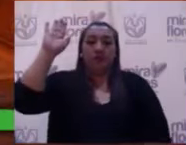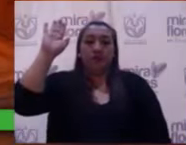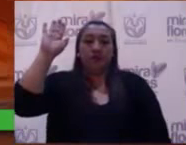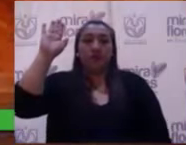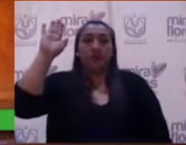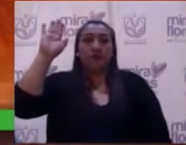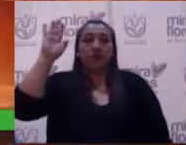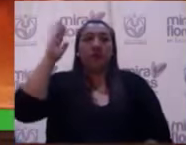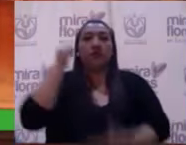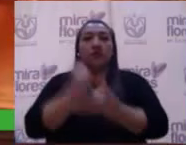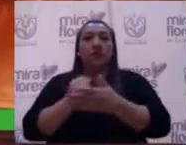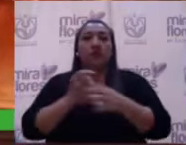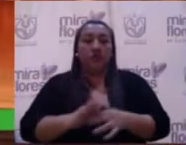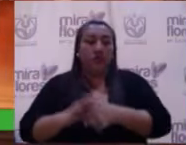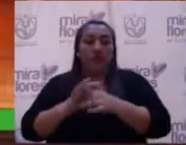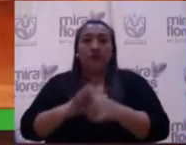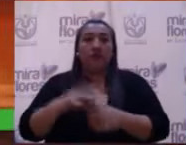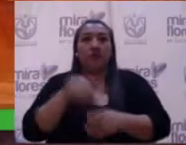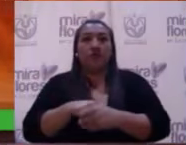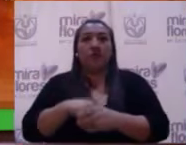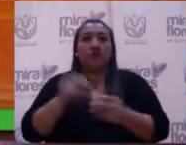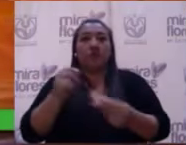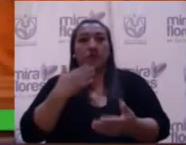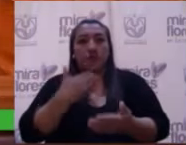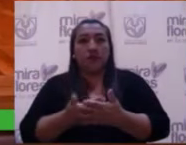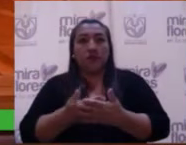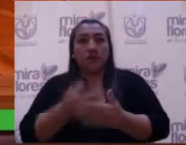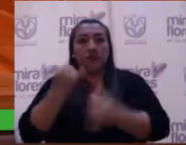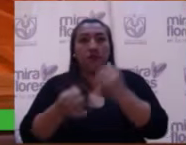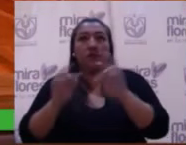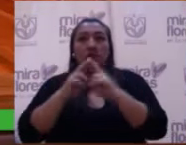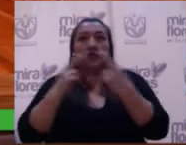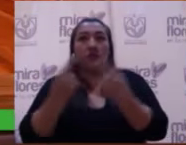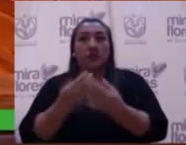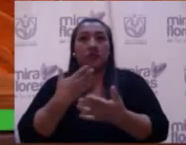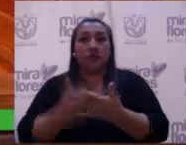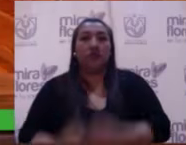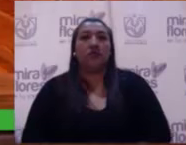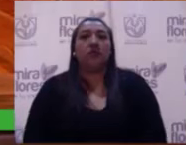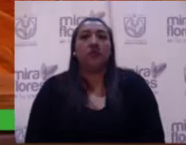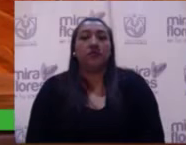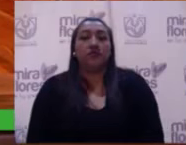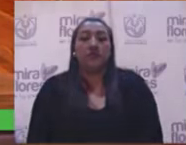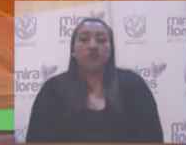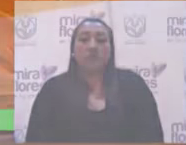se aprueba también por unanimidad de votos. Muchas gracias. Se levanta la sesión.